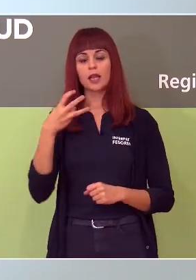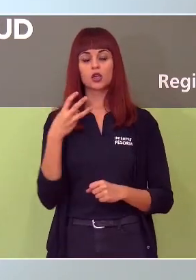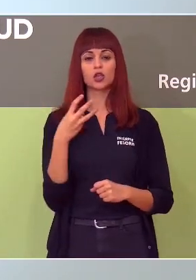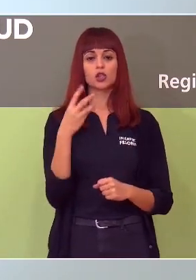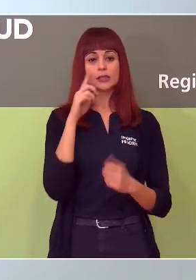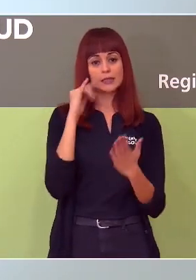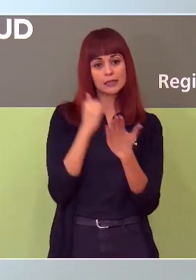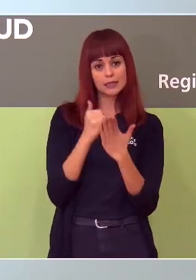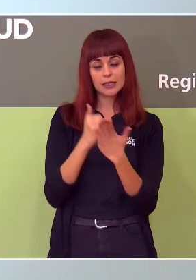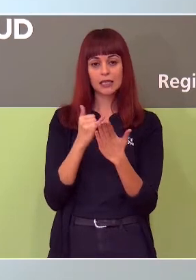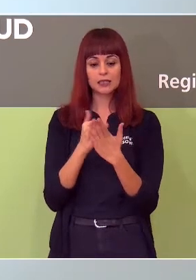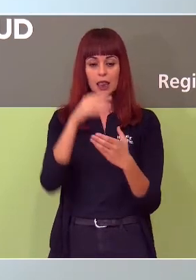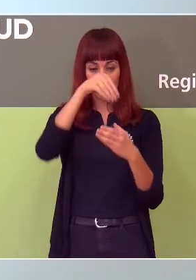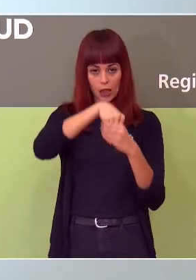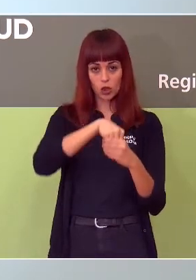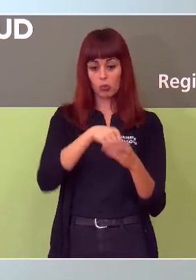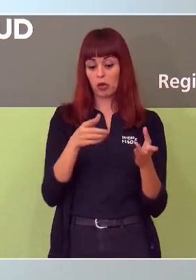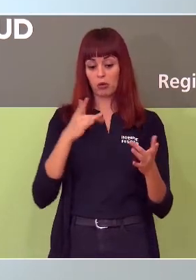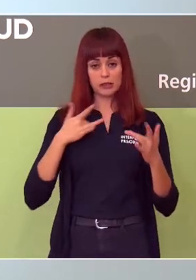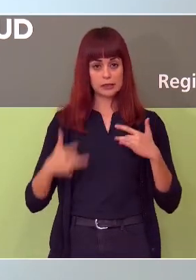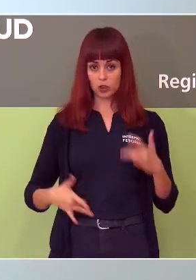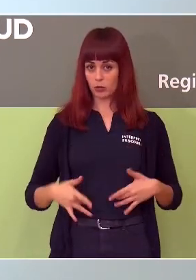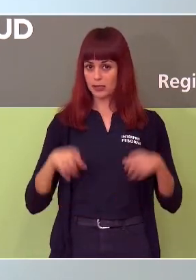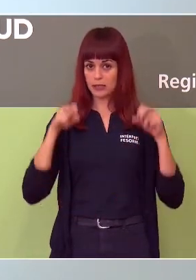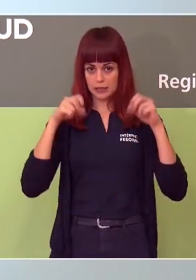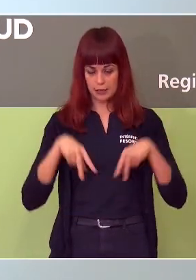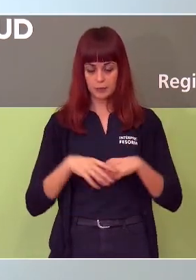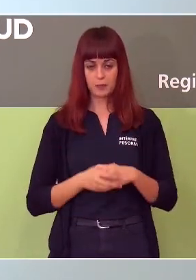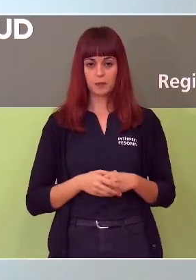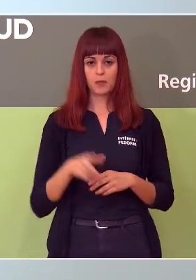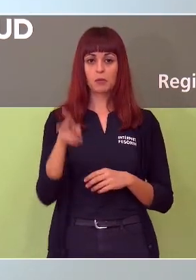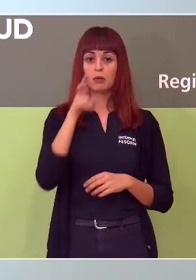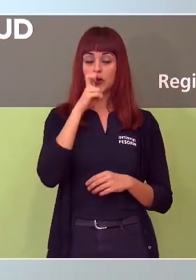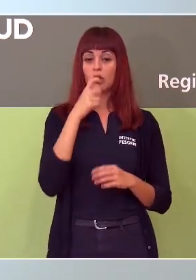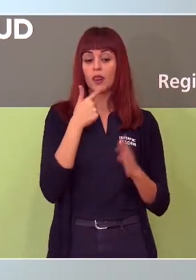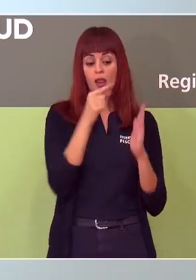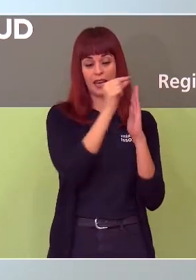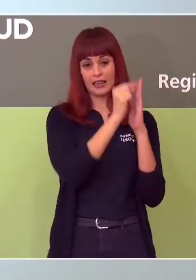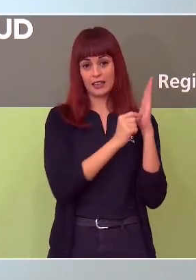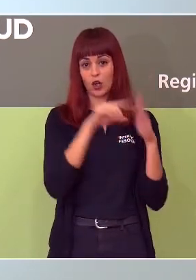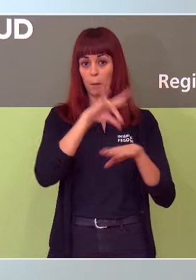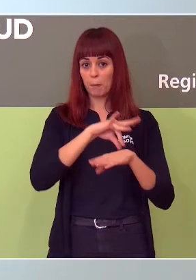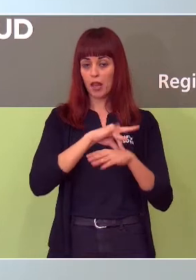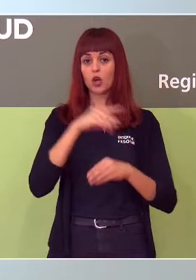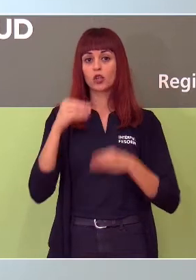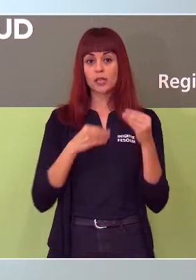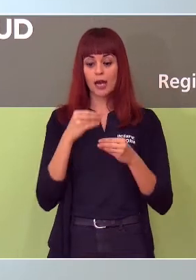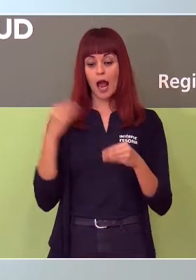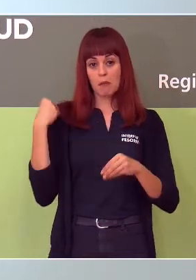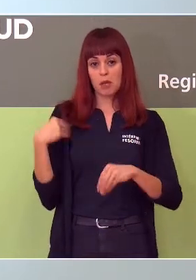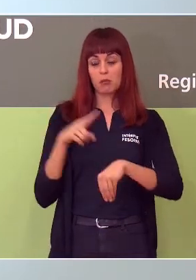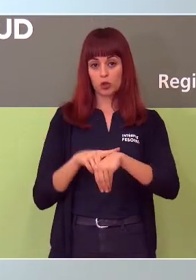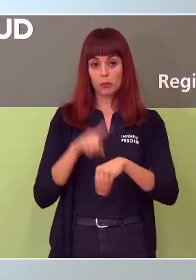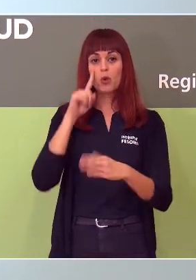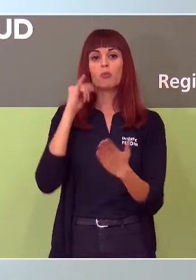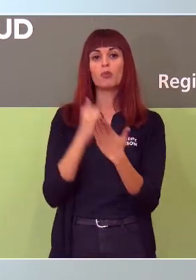de inmunidad a residentes asintomáticos. Como estaba previsto y atendiendo a los criterios médicos, se realizará de forma paralela y progresiva pruebas